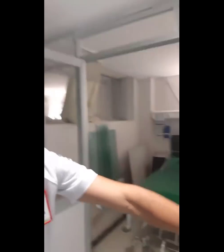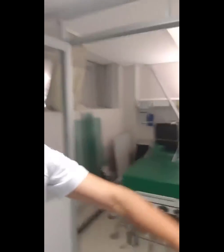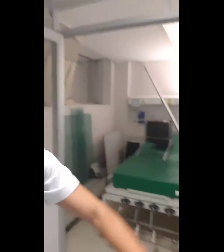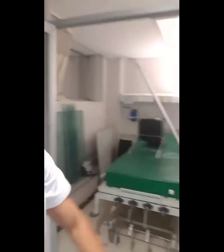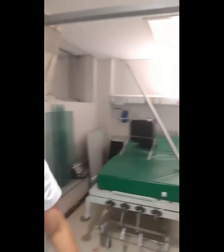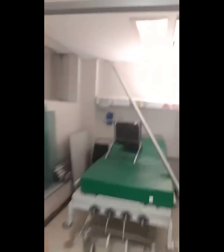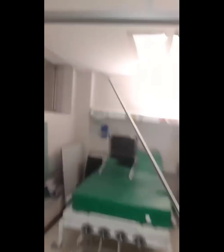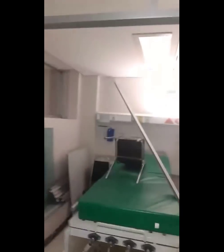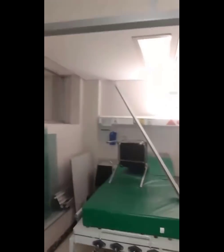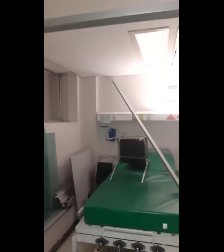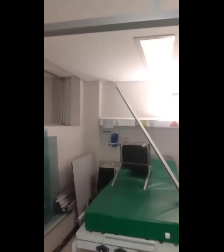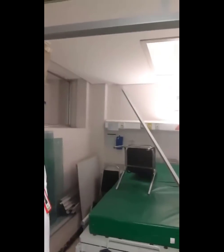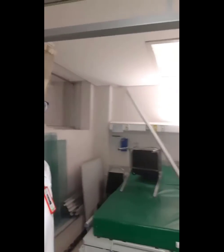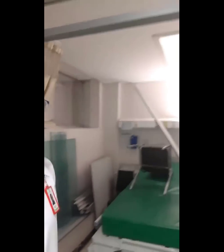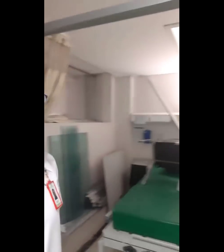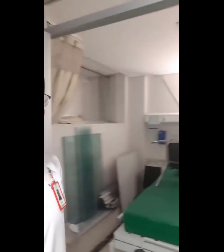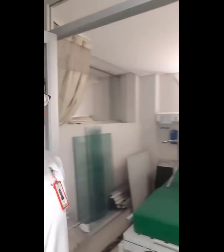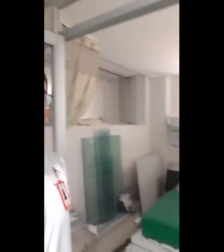¿En este aislado?